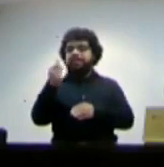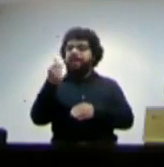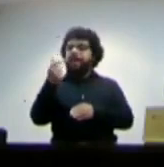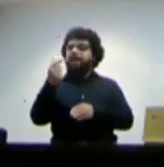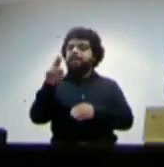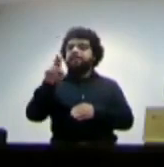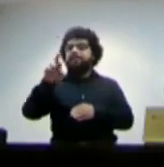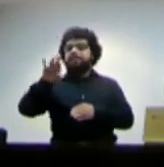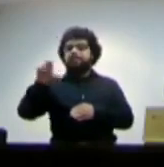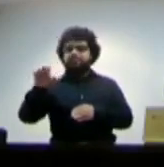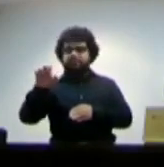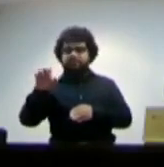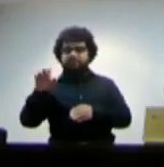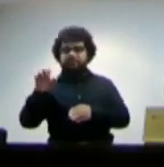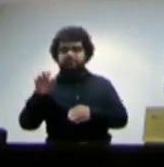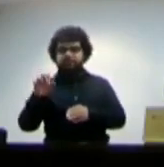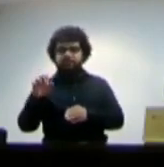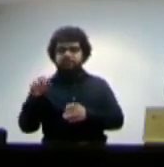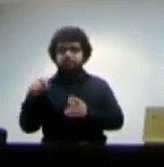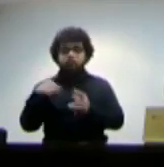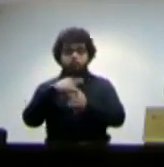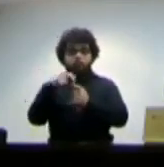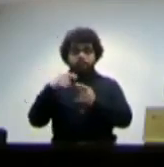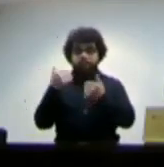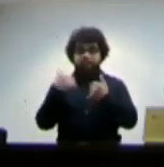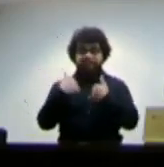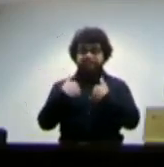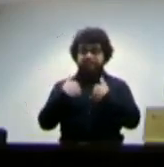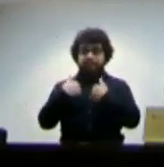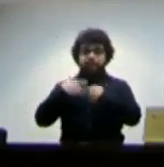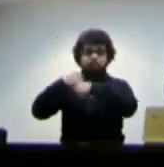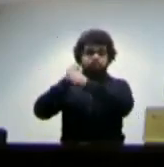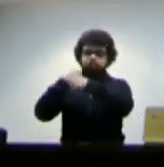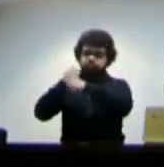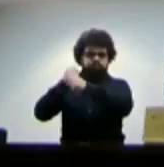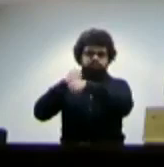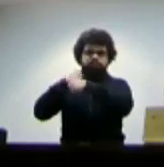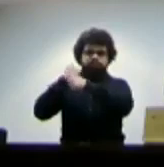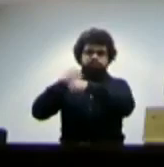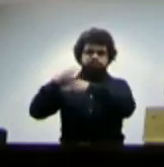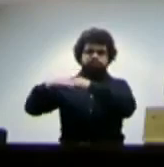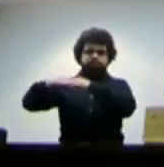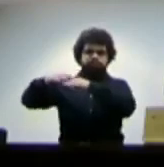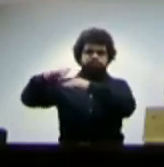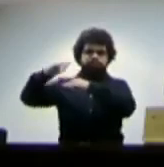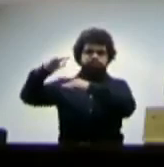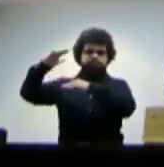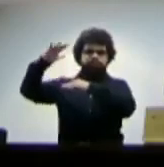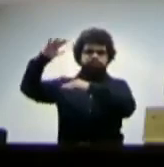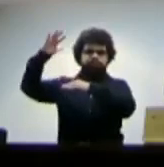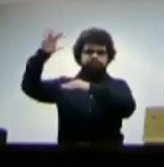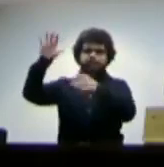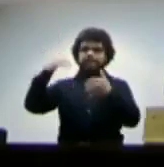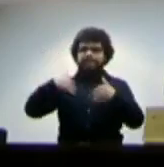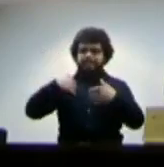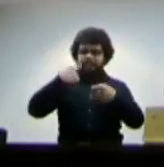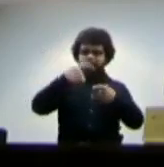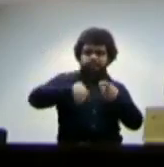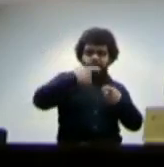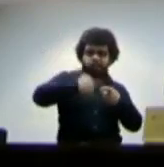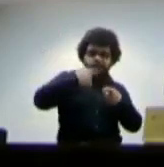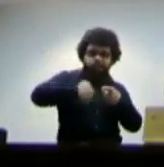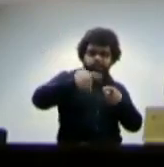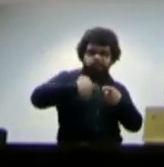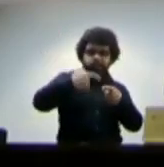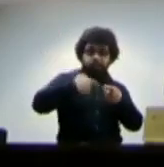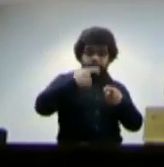opera con una, cuando está en cargas altas, ella opera con una turbina y la turbina es la que mueve la bomba